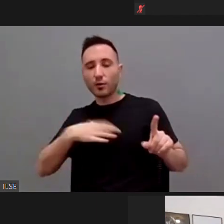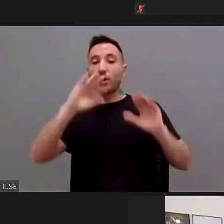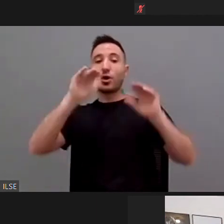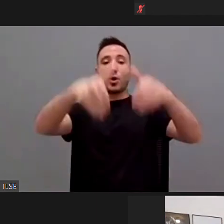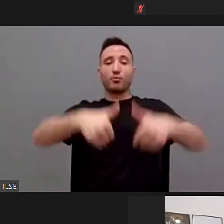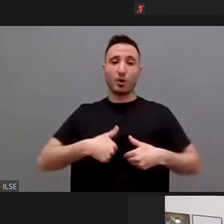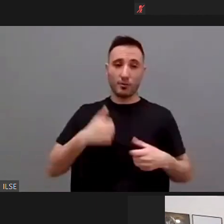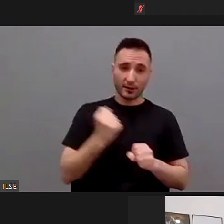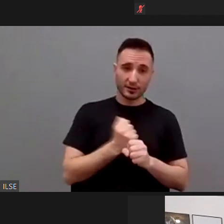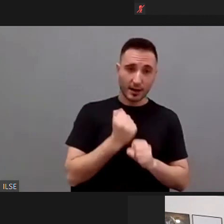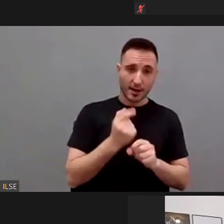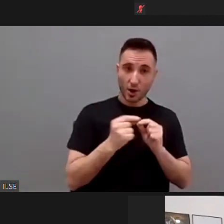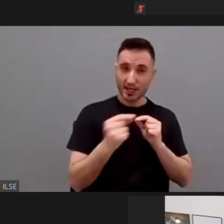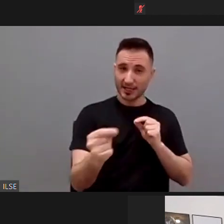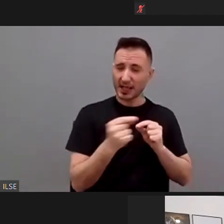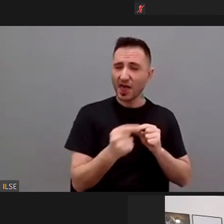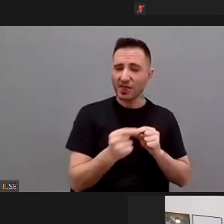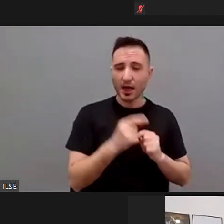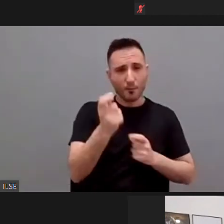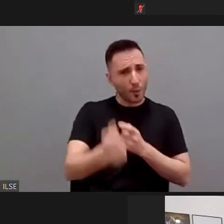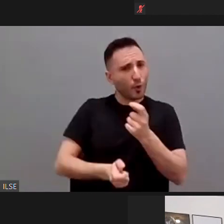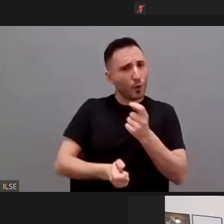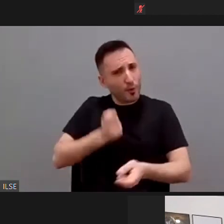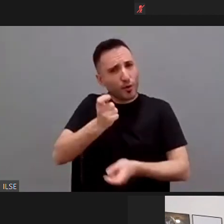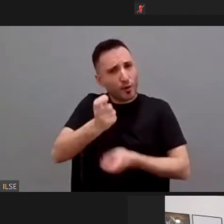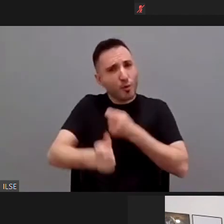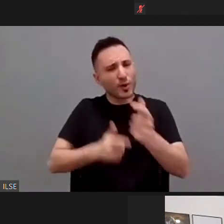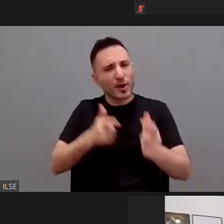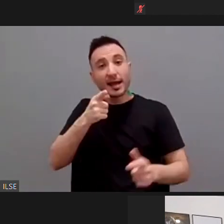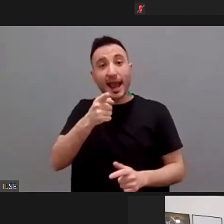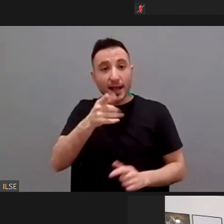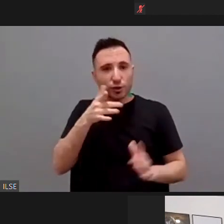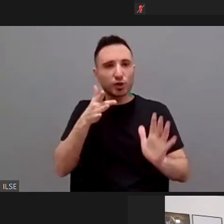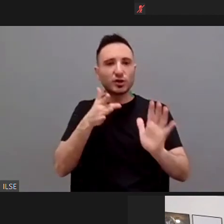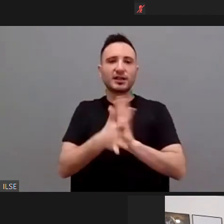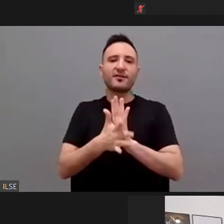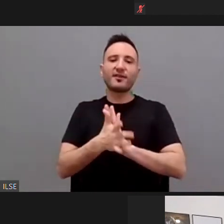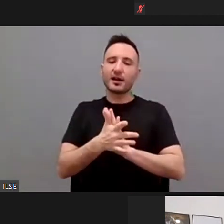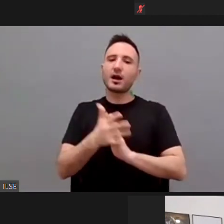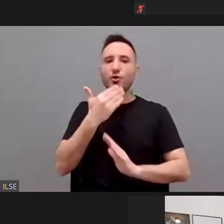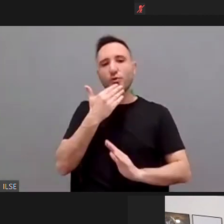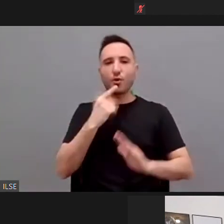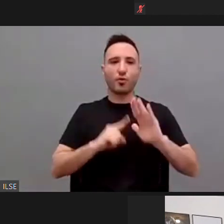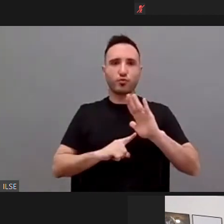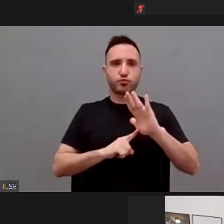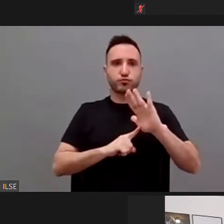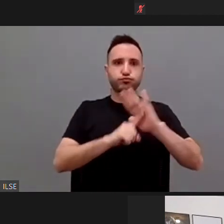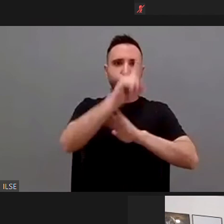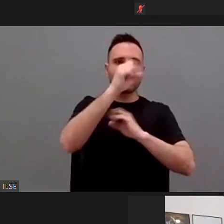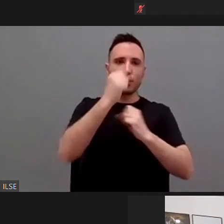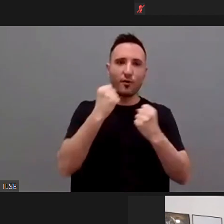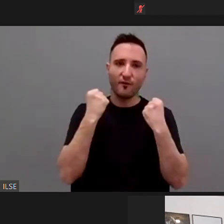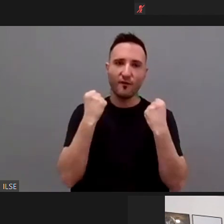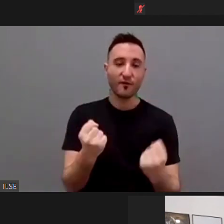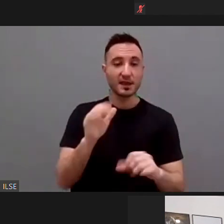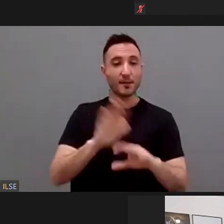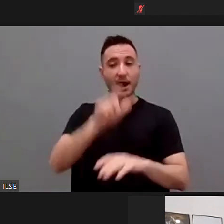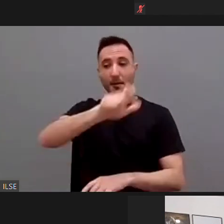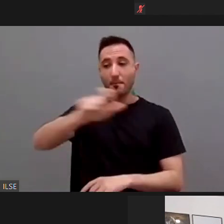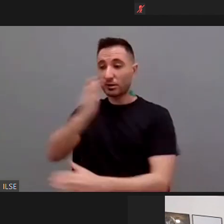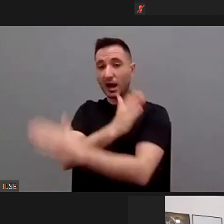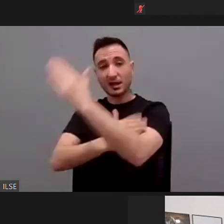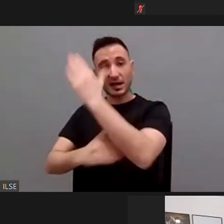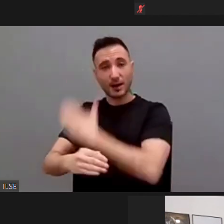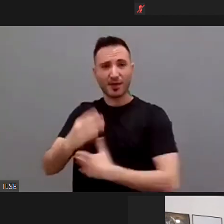decir, esto realmente supondría un avance grandísimo para muchas personas con discapacidad,